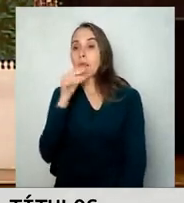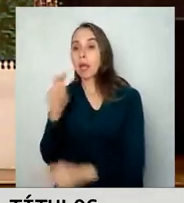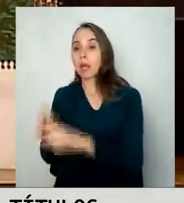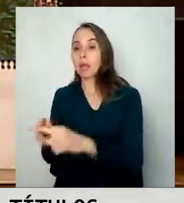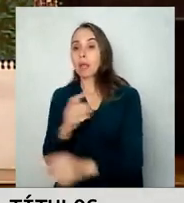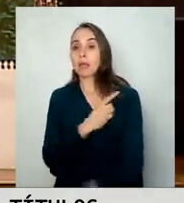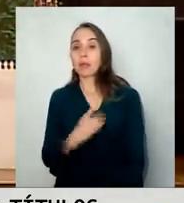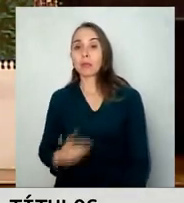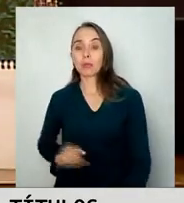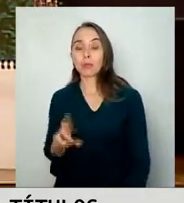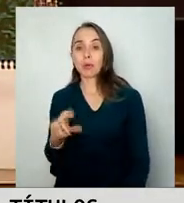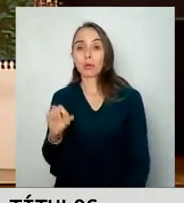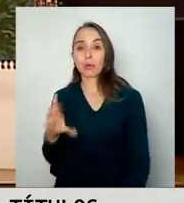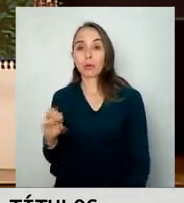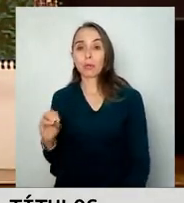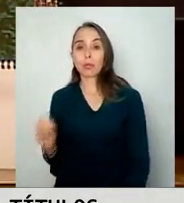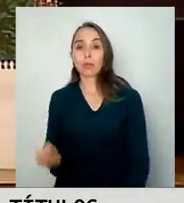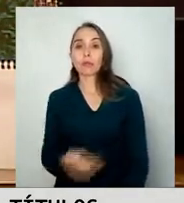Romero le damos la palabra